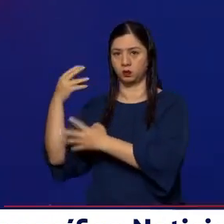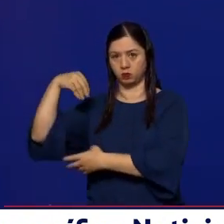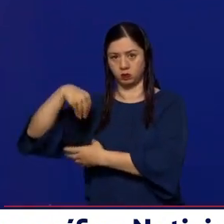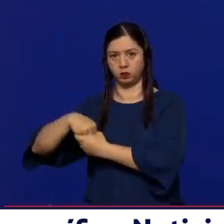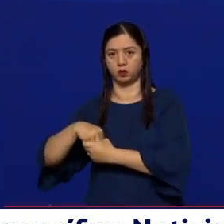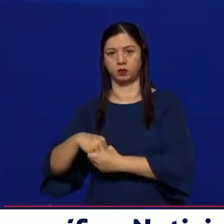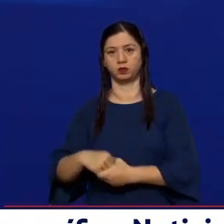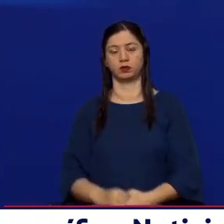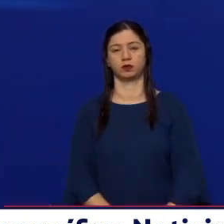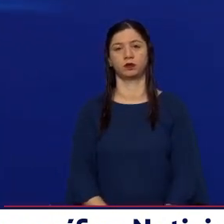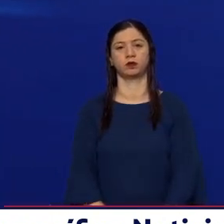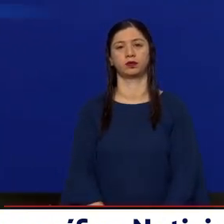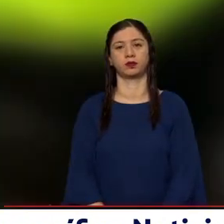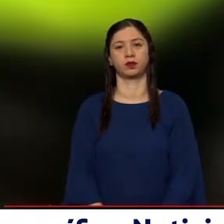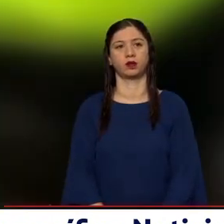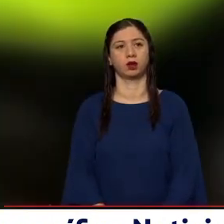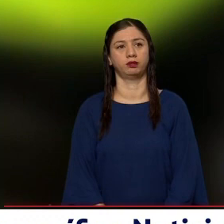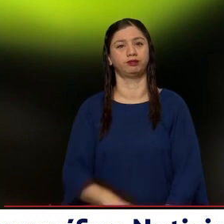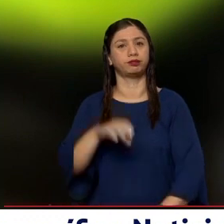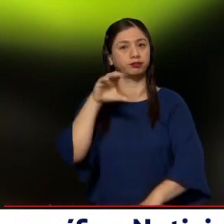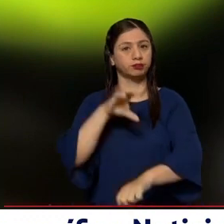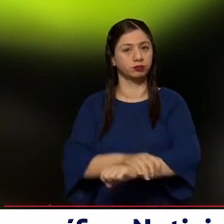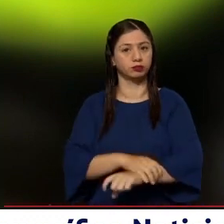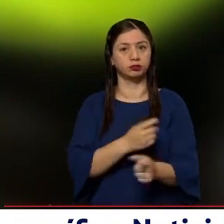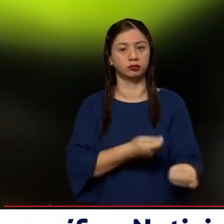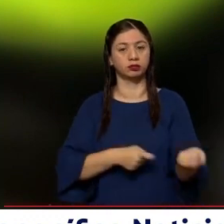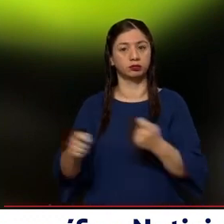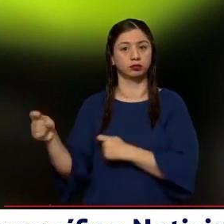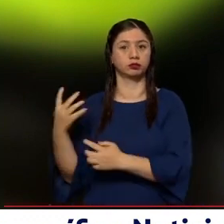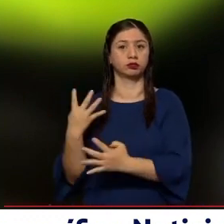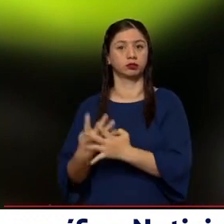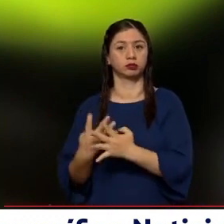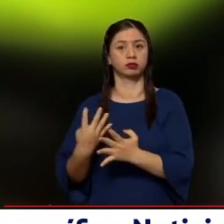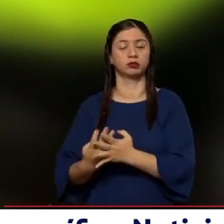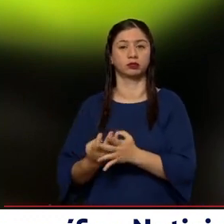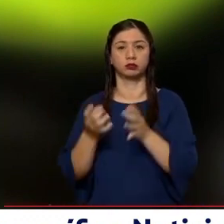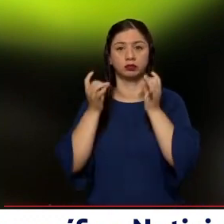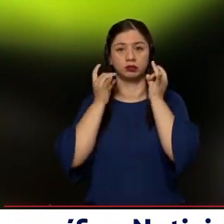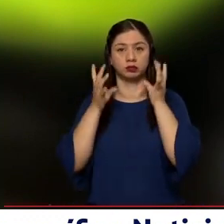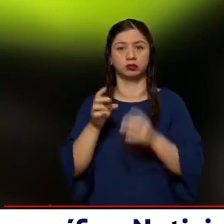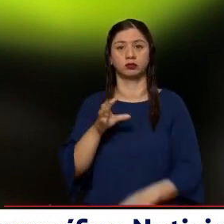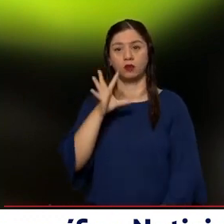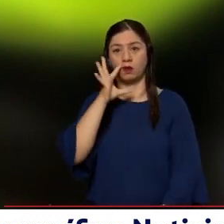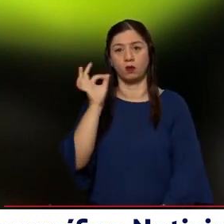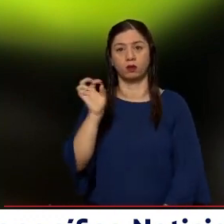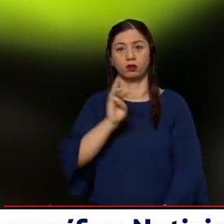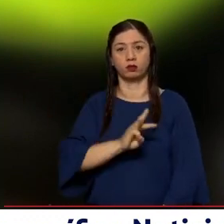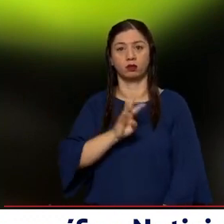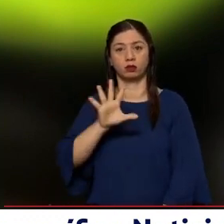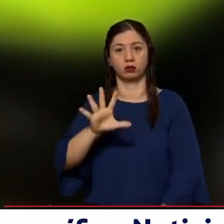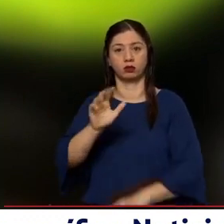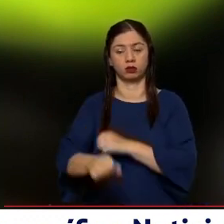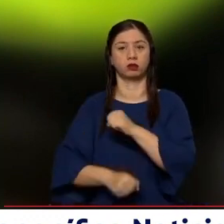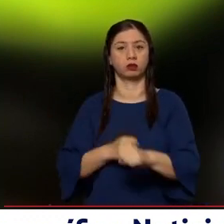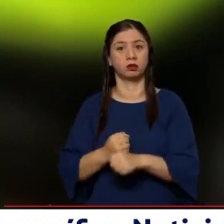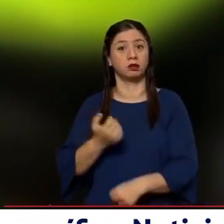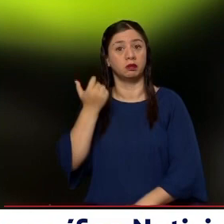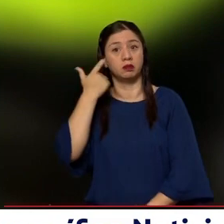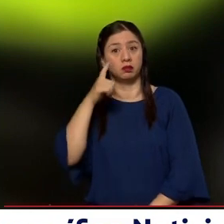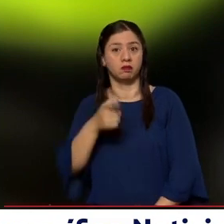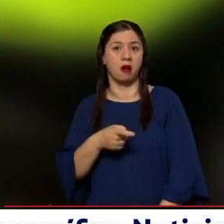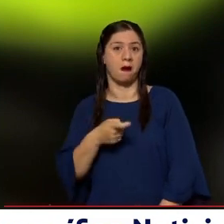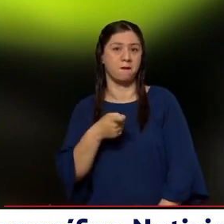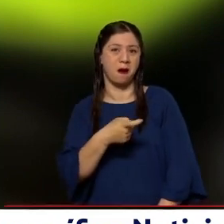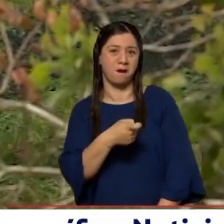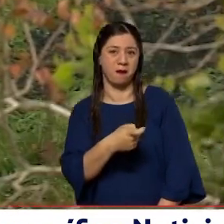intramural. Fue capturado y enviado a prisión por homicidio agravado un hombre de 35 años, quien al parecer asesinó a otro